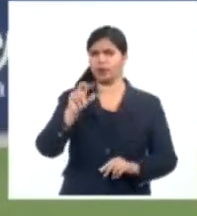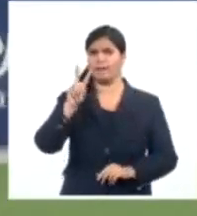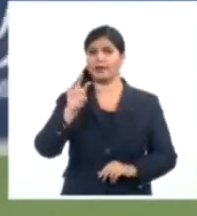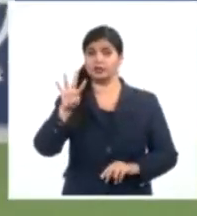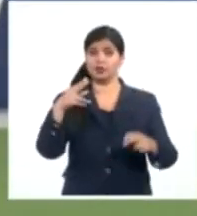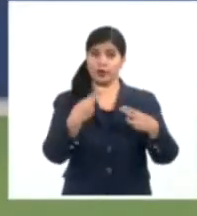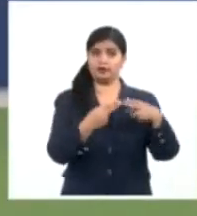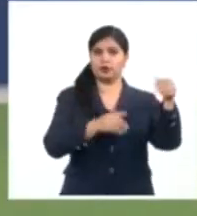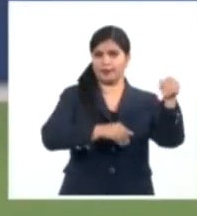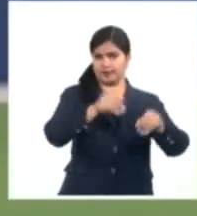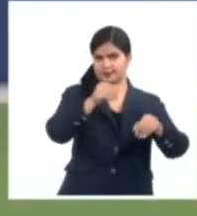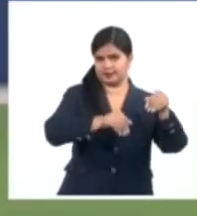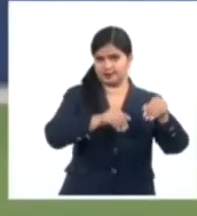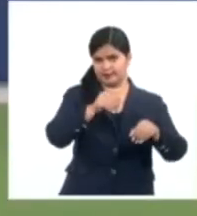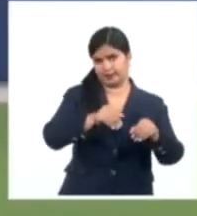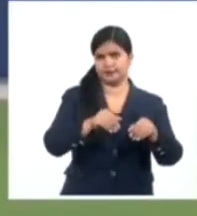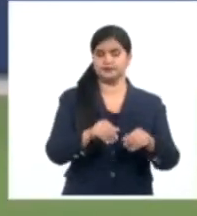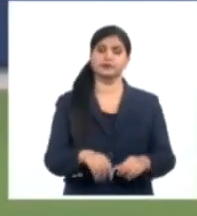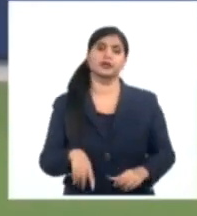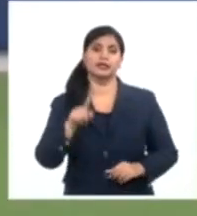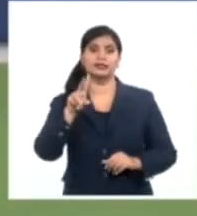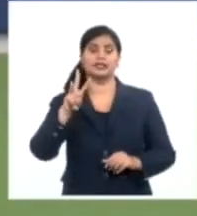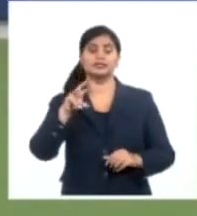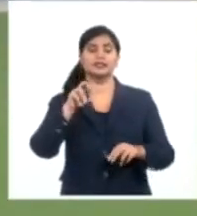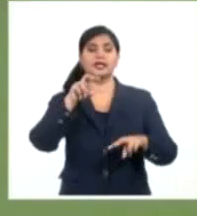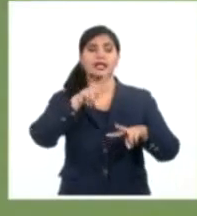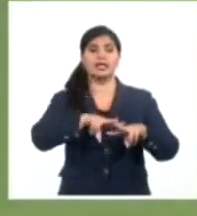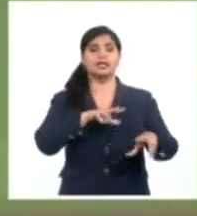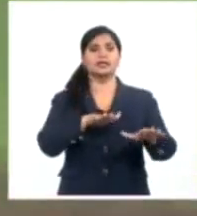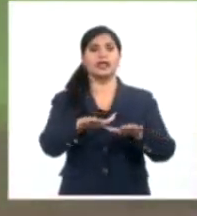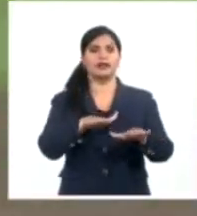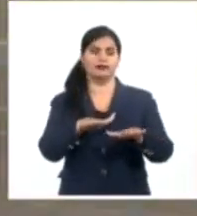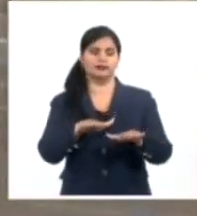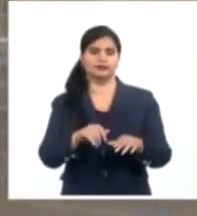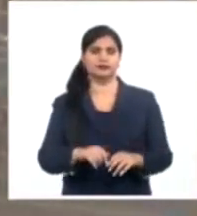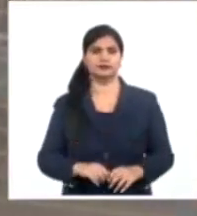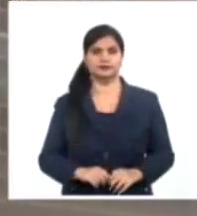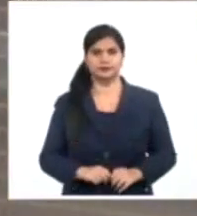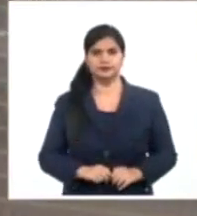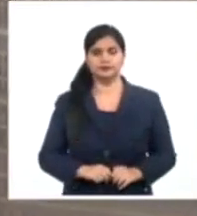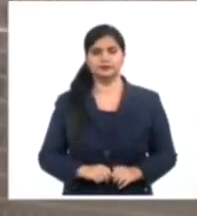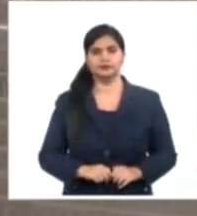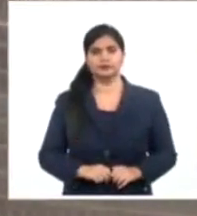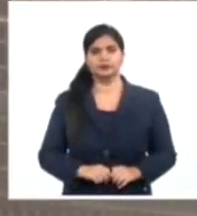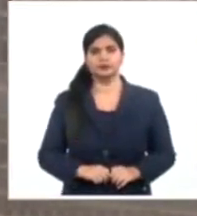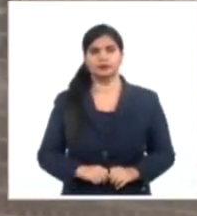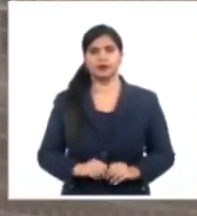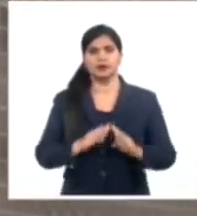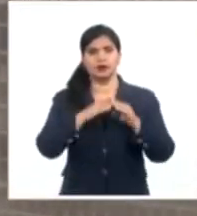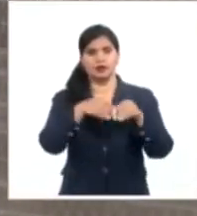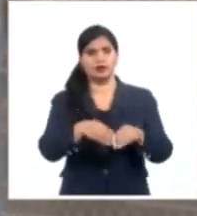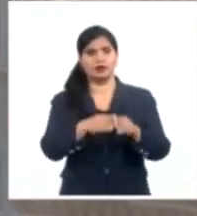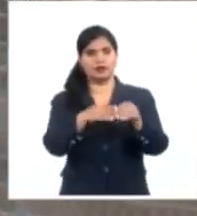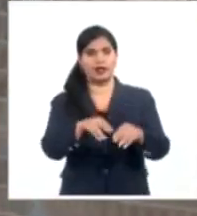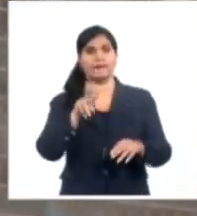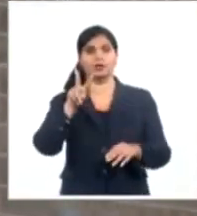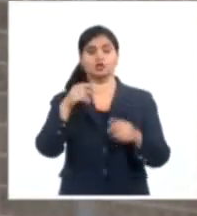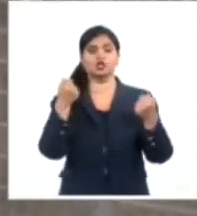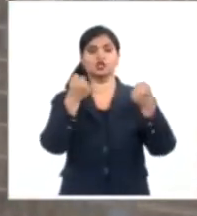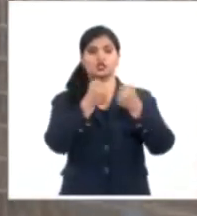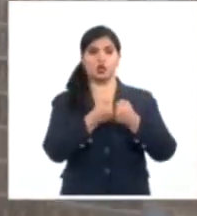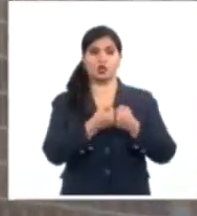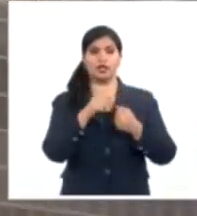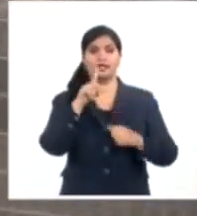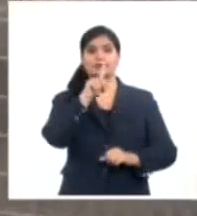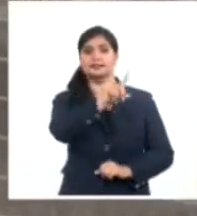averajes de 203 y 13 hits en 66 comparecencias a la caja de bateo al tiempo que el granmense jugó dos choques con promedio